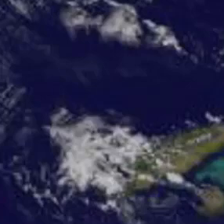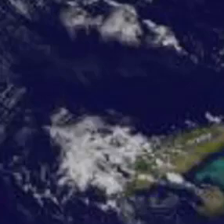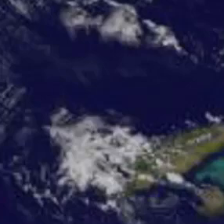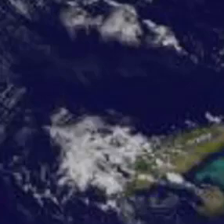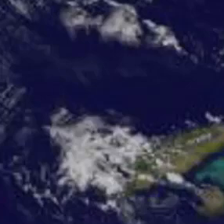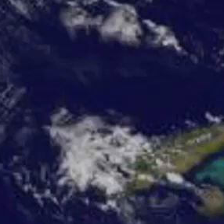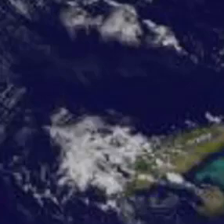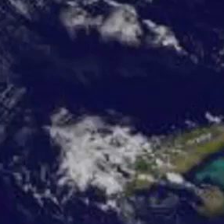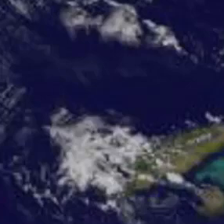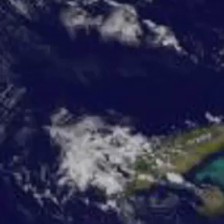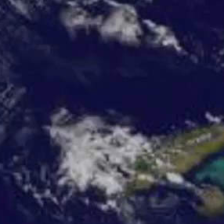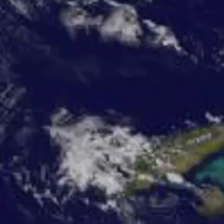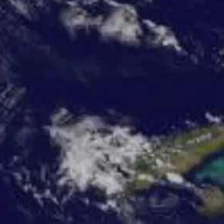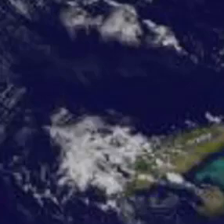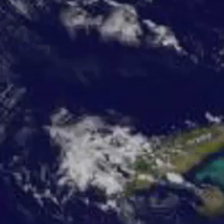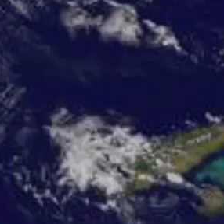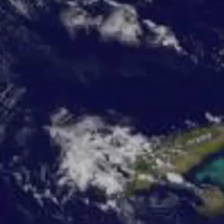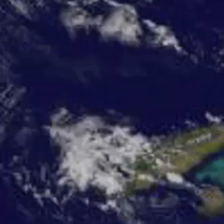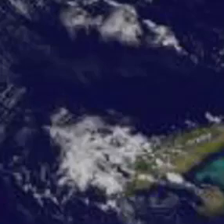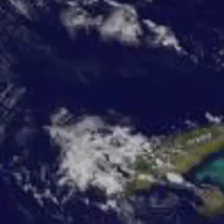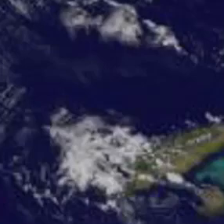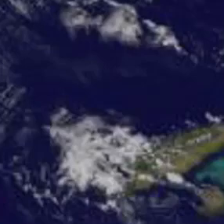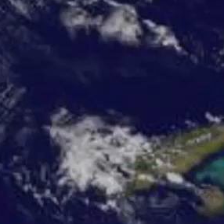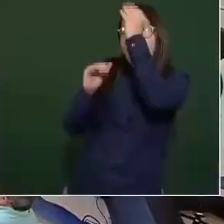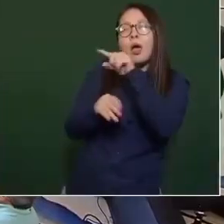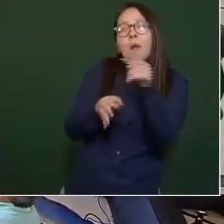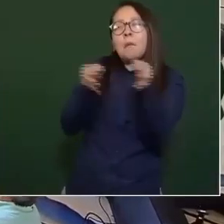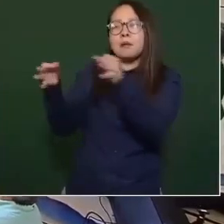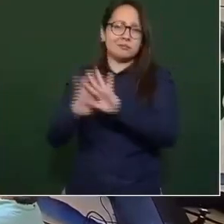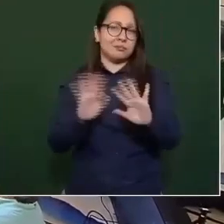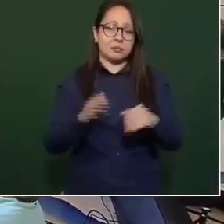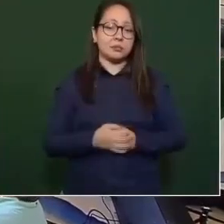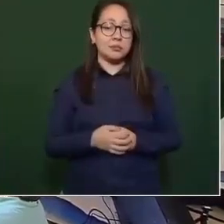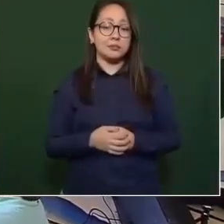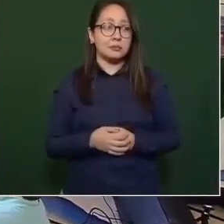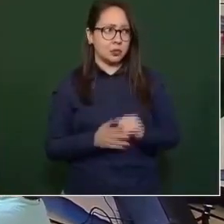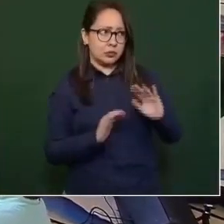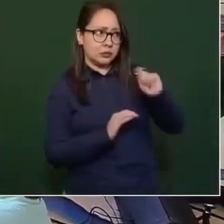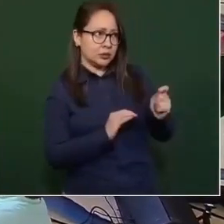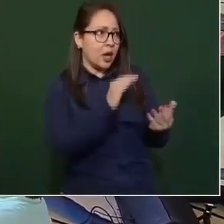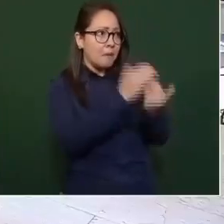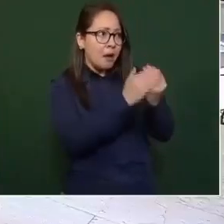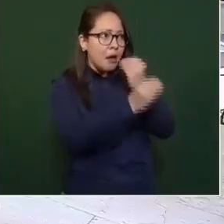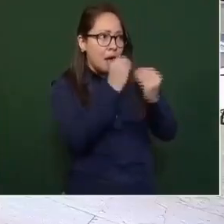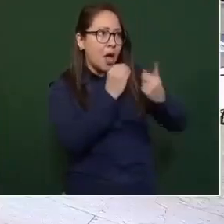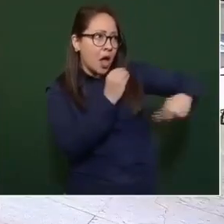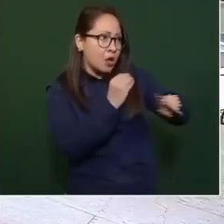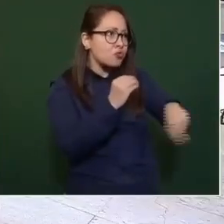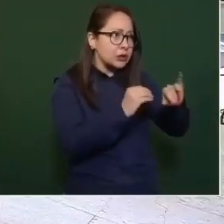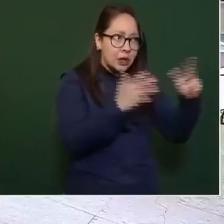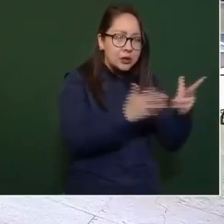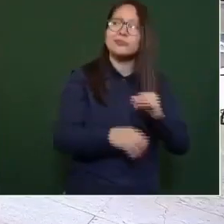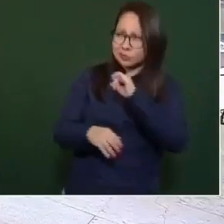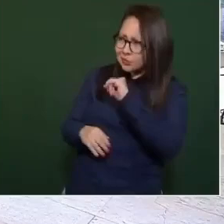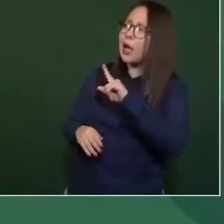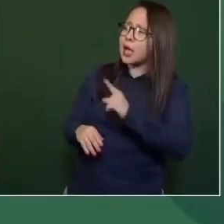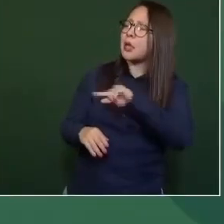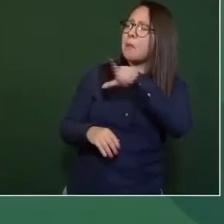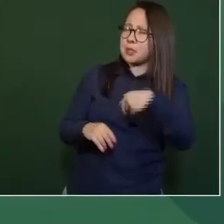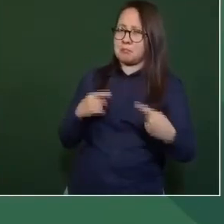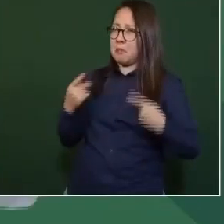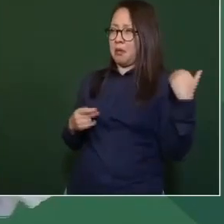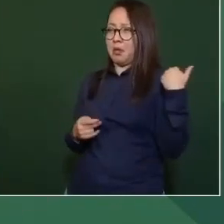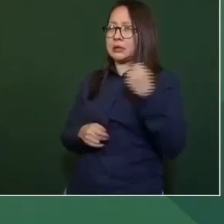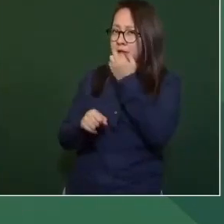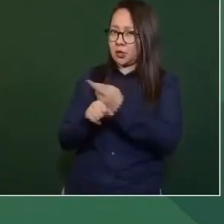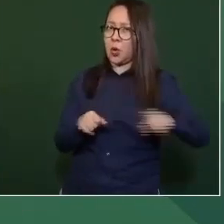beneficiada de manejar la Guardia Nacional al pasar a manos civiles. Es decir, el desayuno sí se llevó a cabo, ¿sí? Y ahí le dio ese mensaje. Sí, ahí empezaron y me fueron a consultar